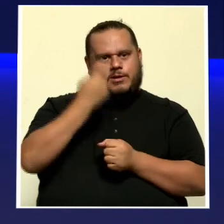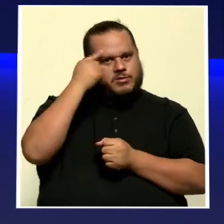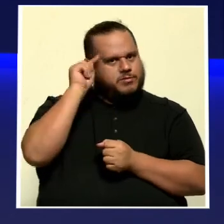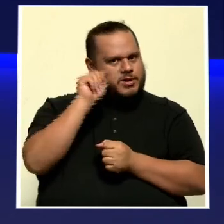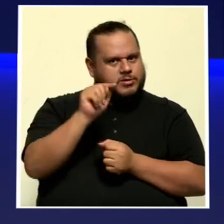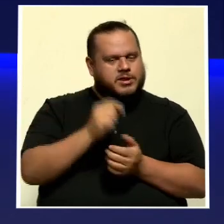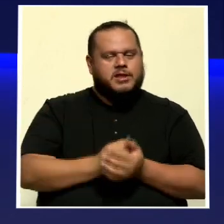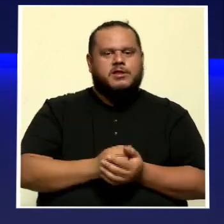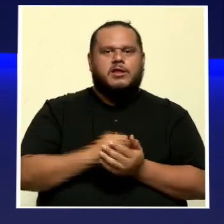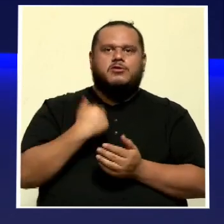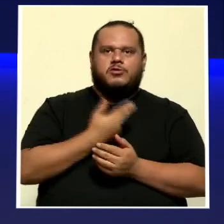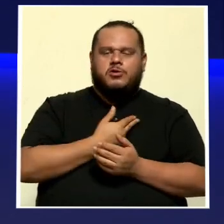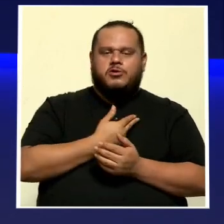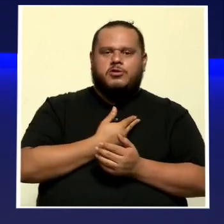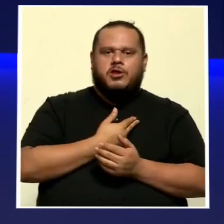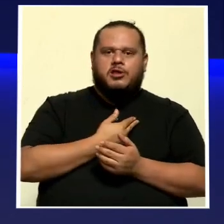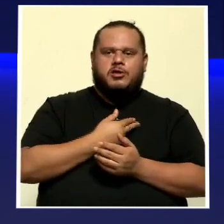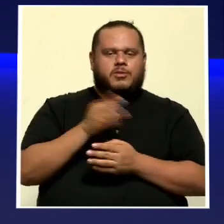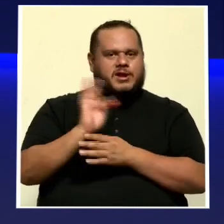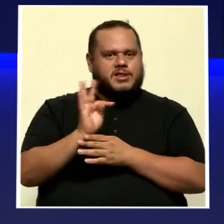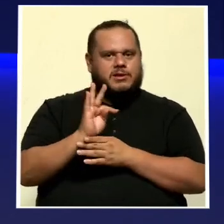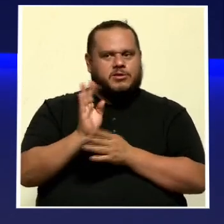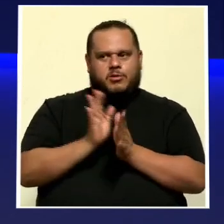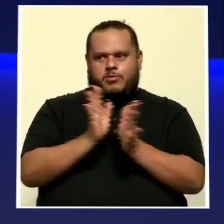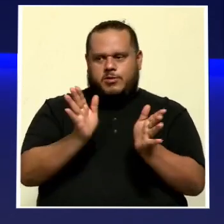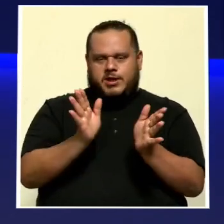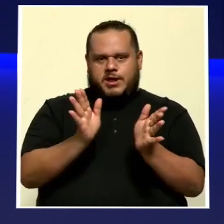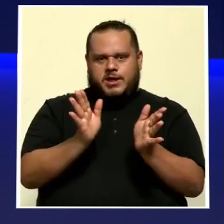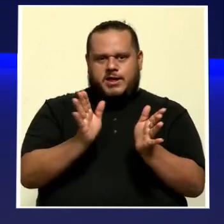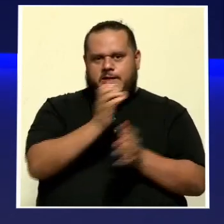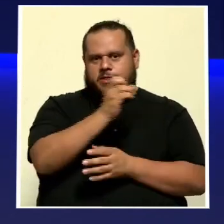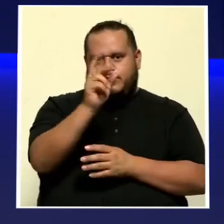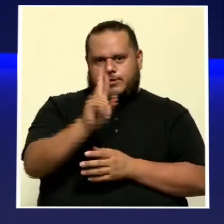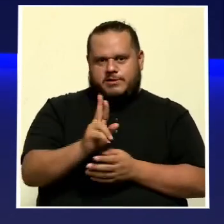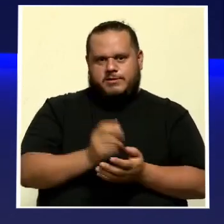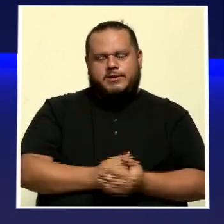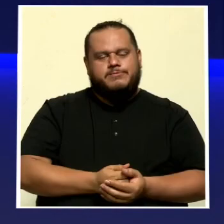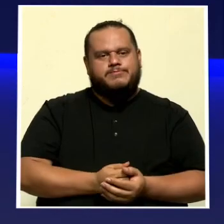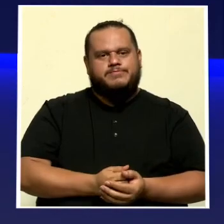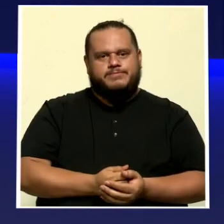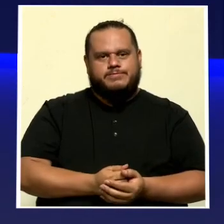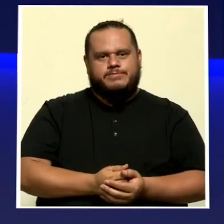trabajamos para usted. Somos la televisión pública de Costa Rica.